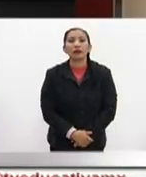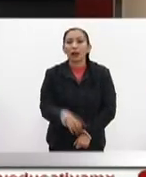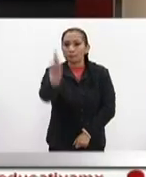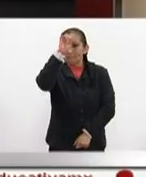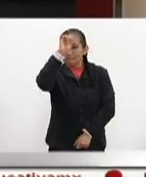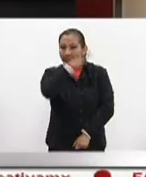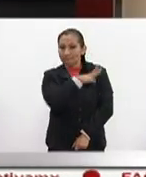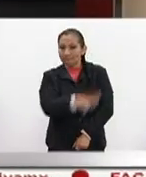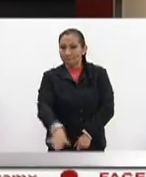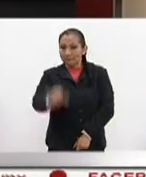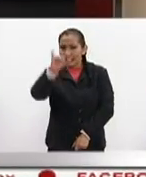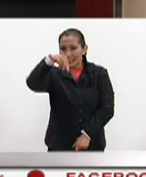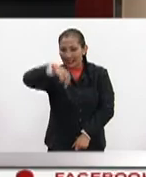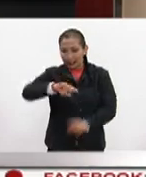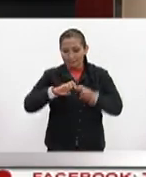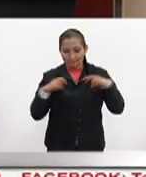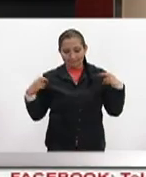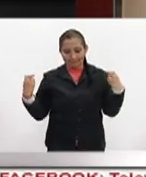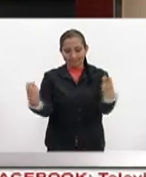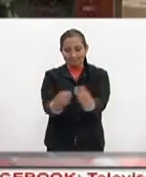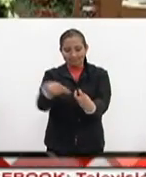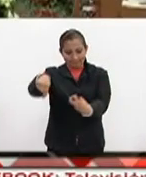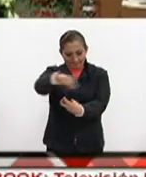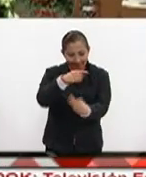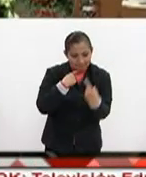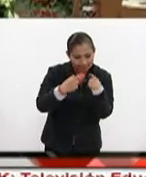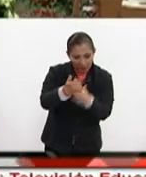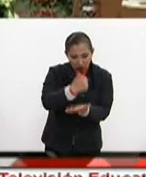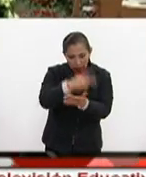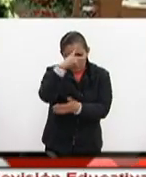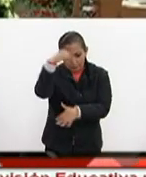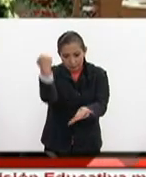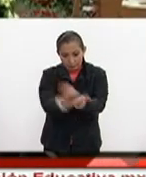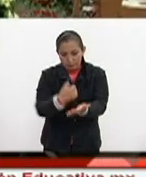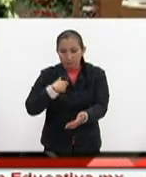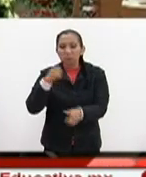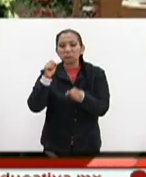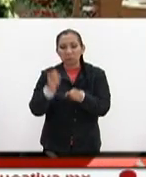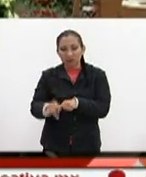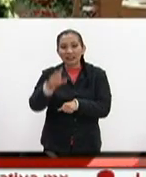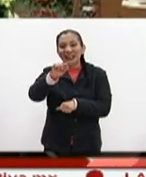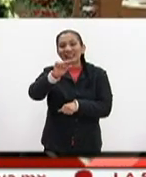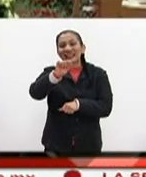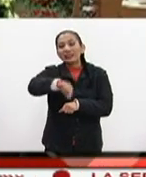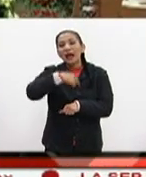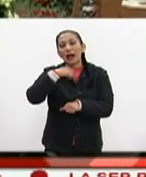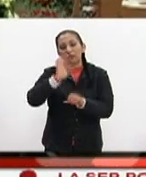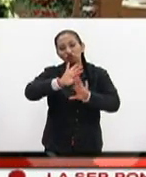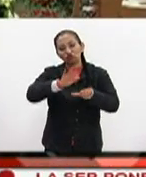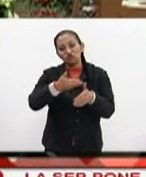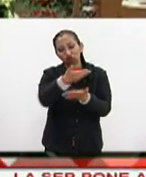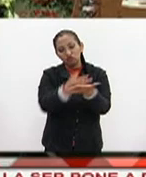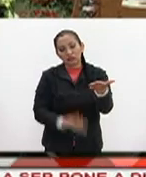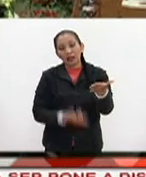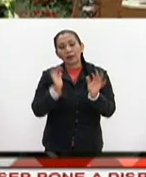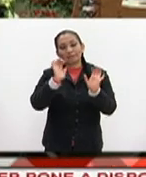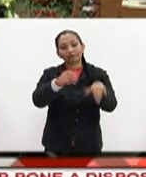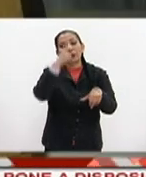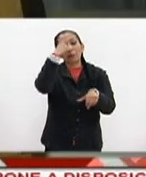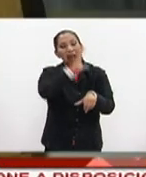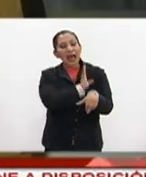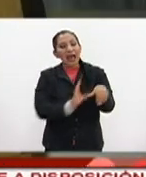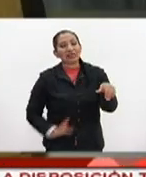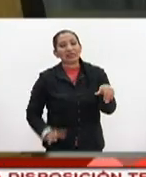El Consejo General del INE, del Instituto Electoral de la Ciudad de México, aprobó la procedencia de 70 solicitudes de registro de aspirantes a